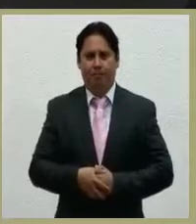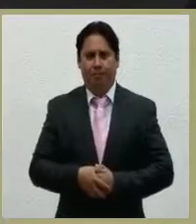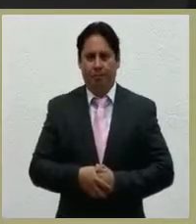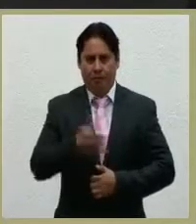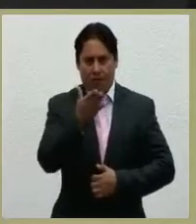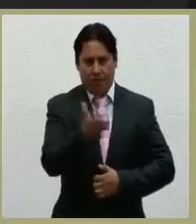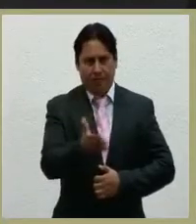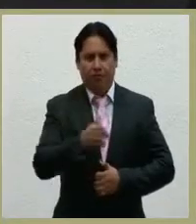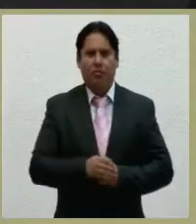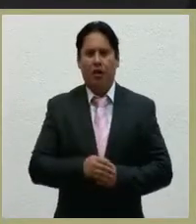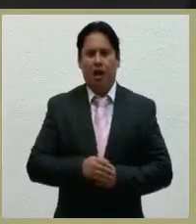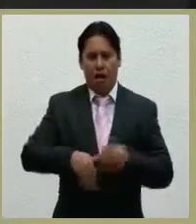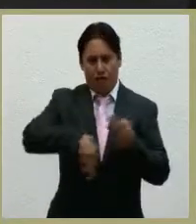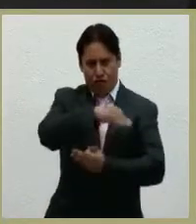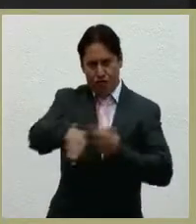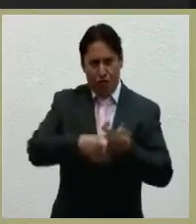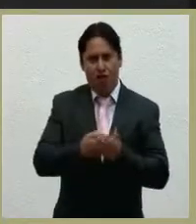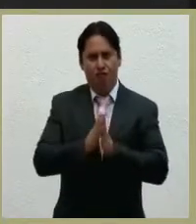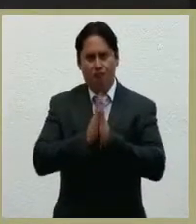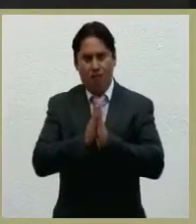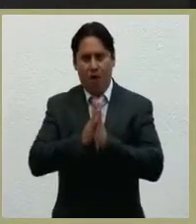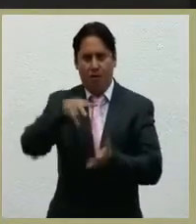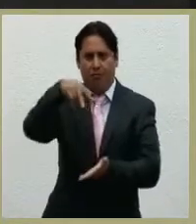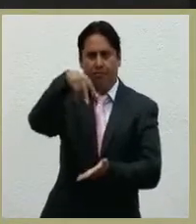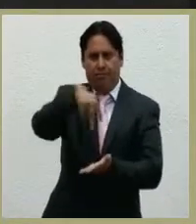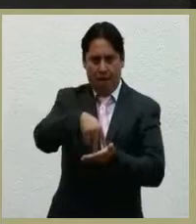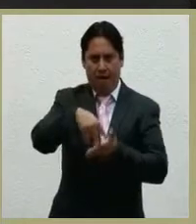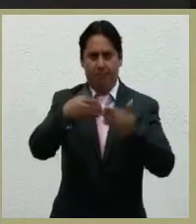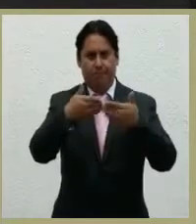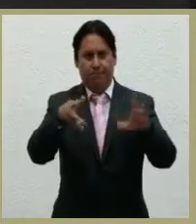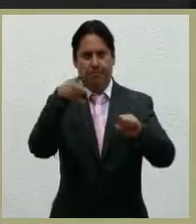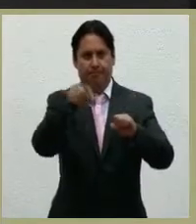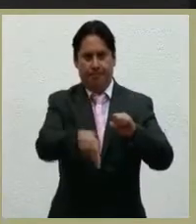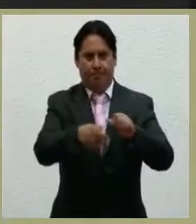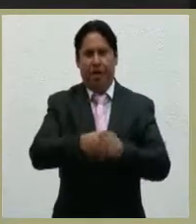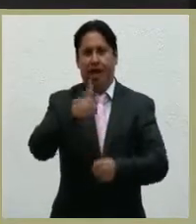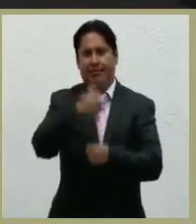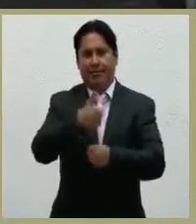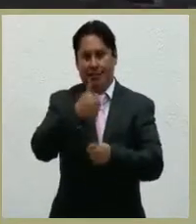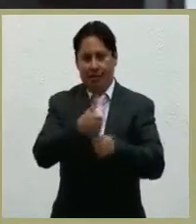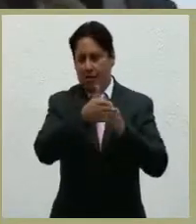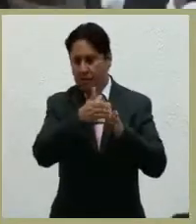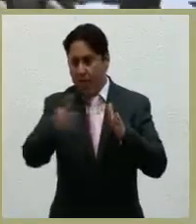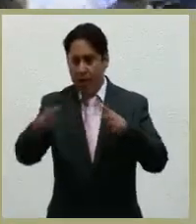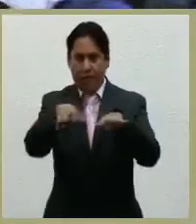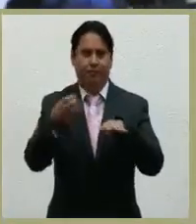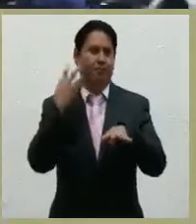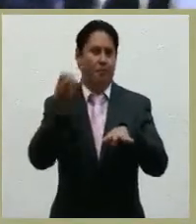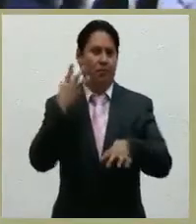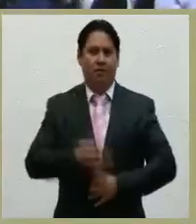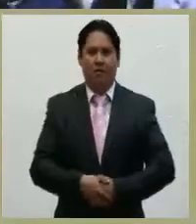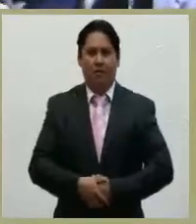Solicito a la Honorable Asamblea y al público presente ponerse de pie para inaugurar el sexto periodo extraordinario de sesiones.